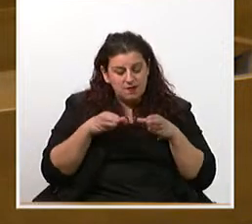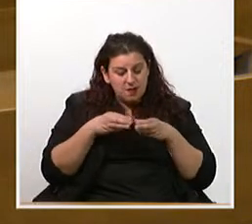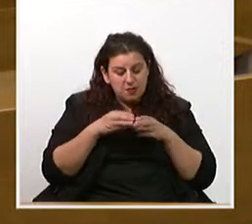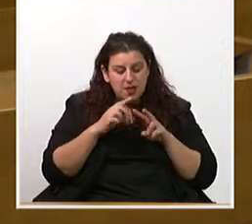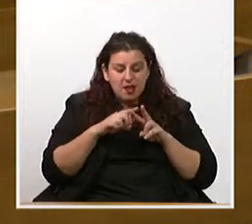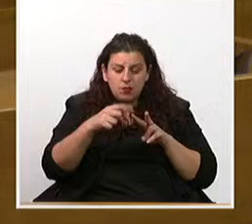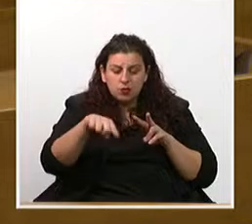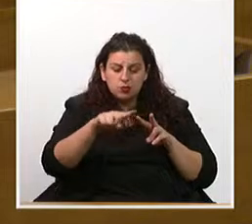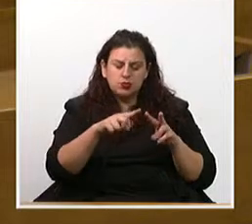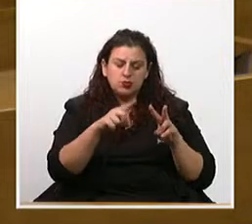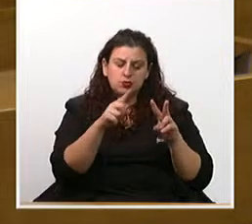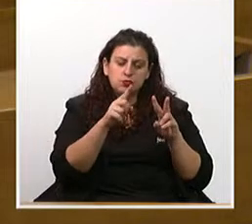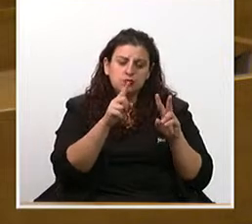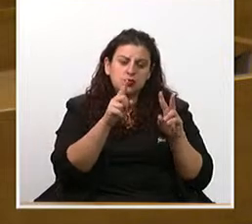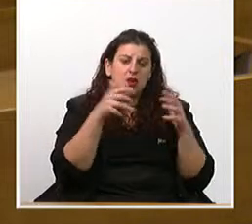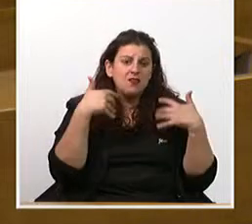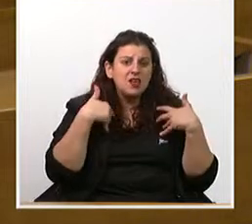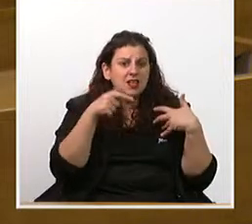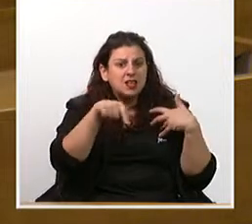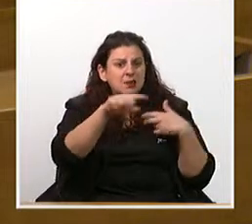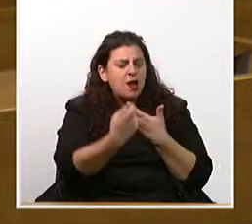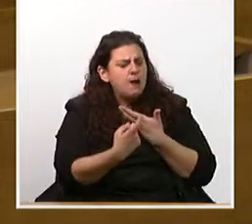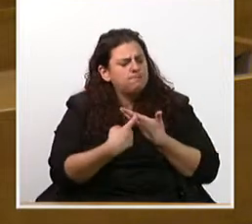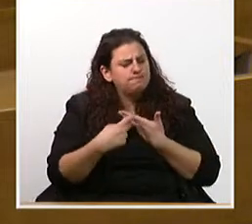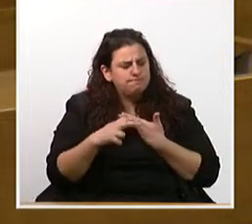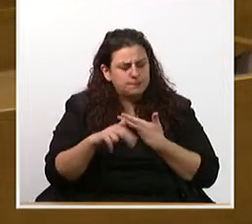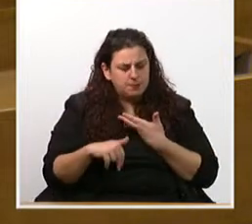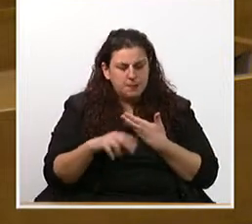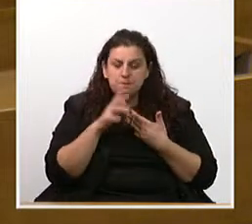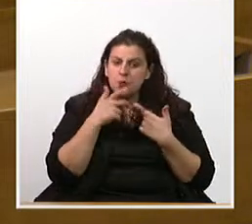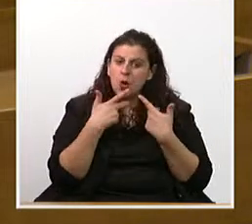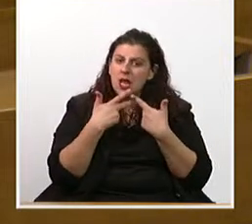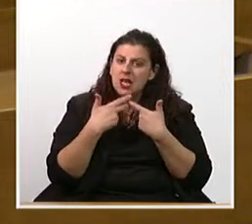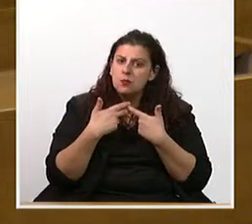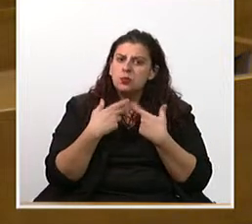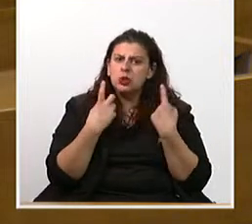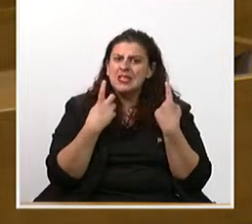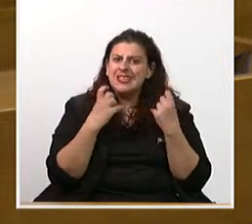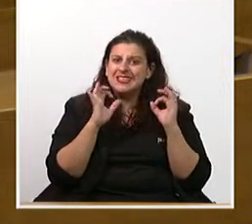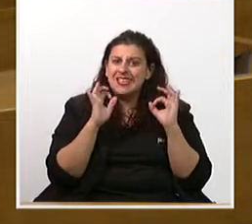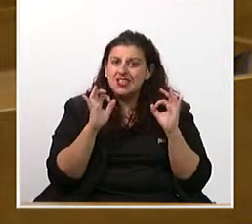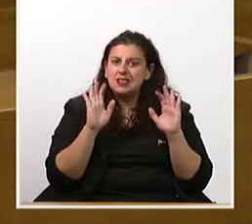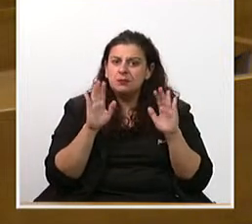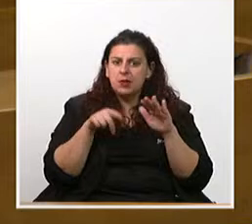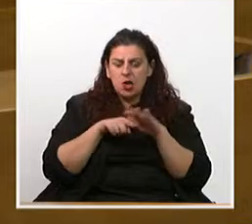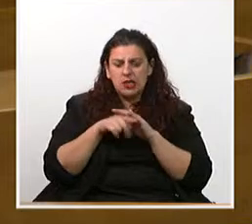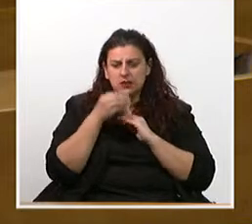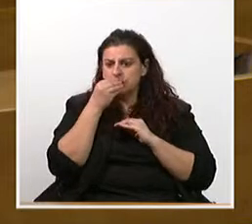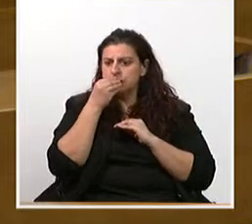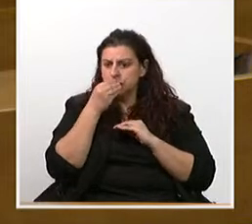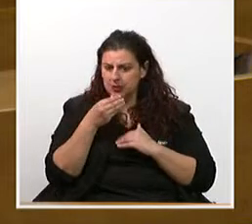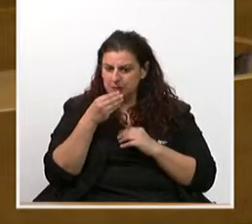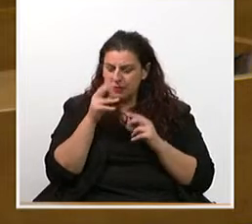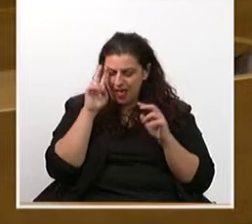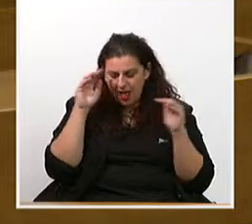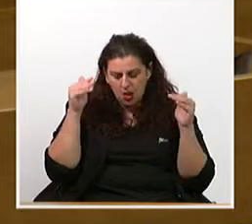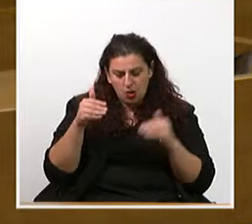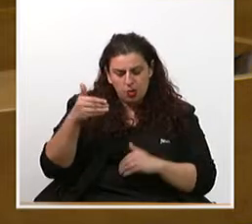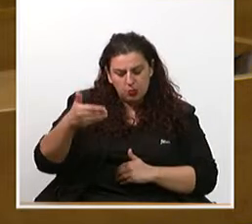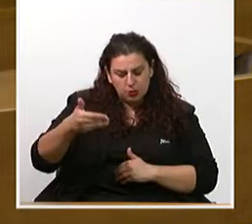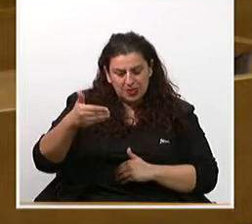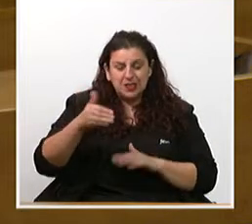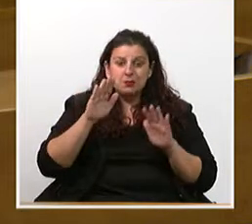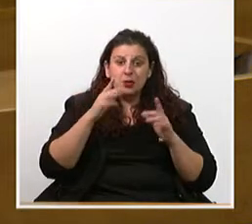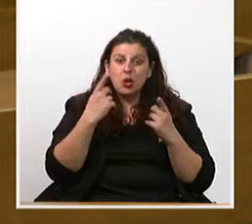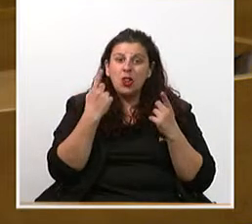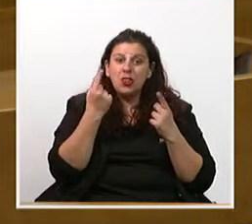porque los impuestos son necesarios bien gestionados en lo que importa Sí pero el dinero en el bolsillo